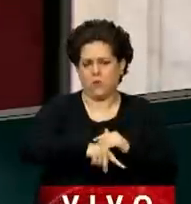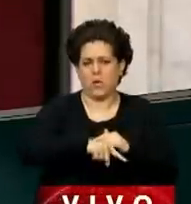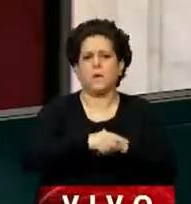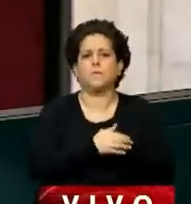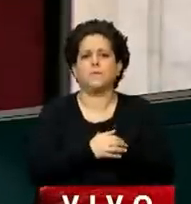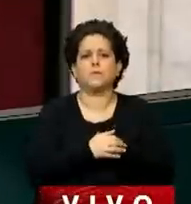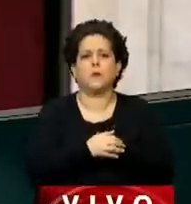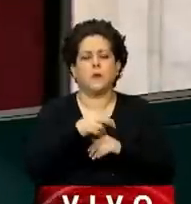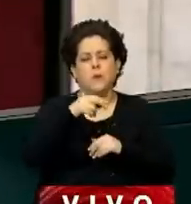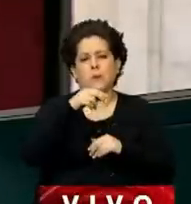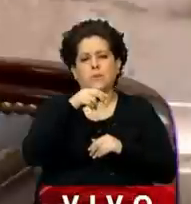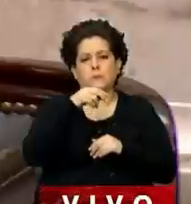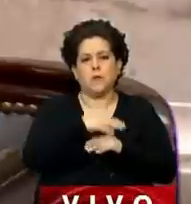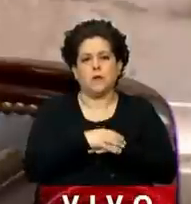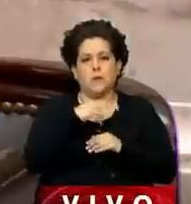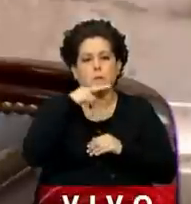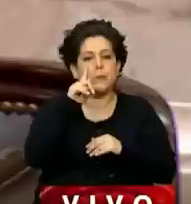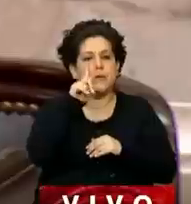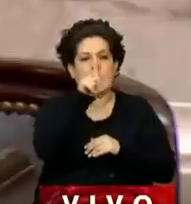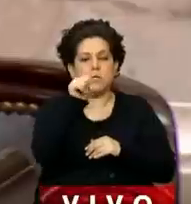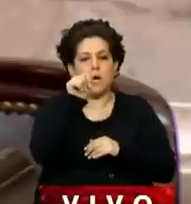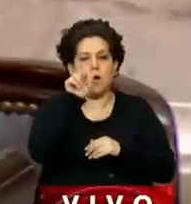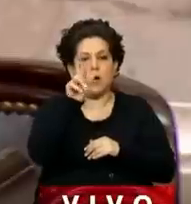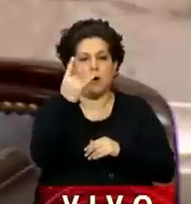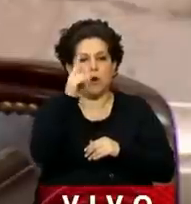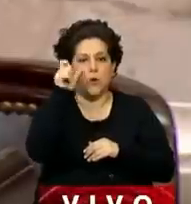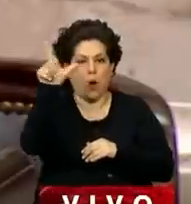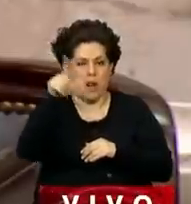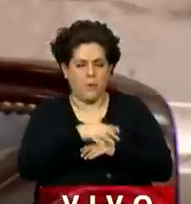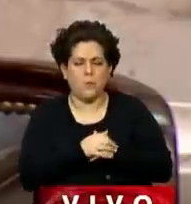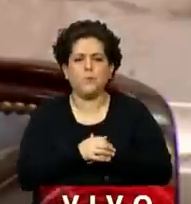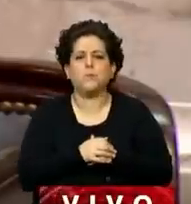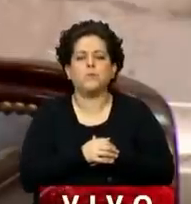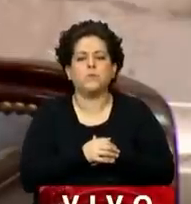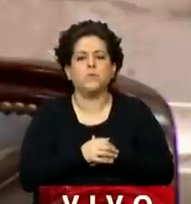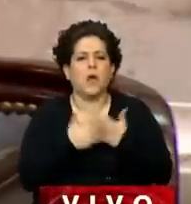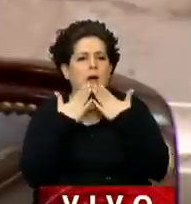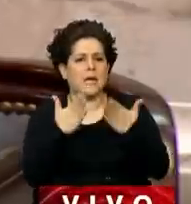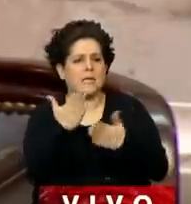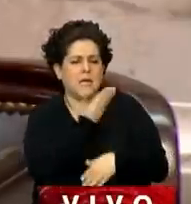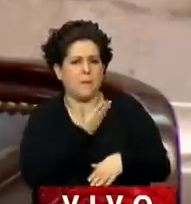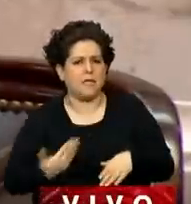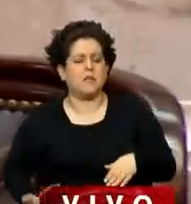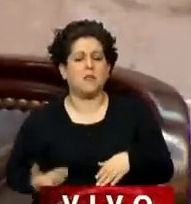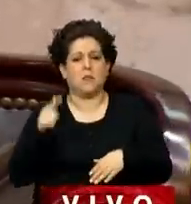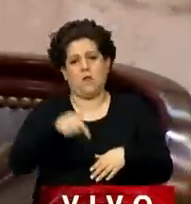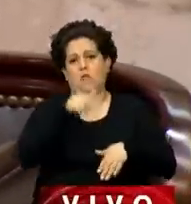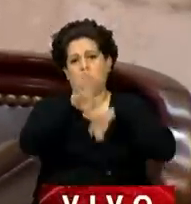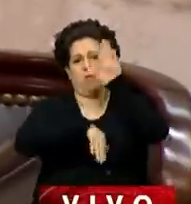victoria villarruel gracias señor presidente fuimos convocados